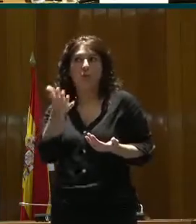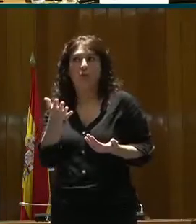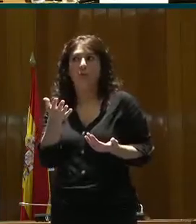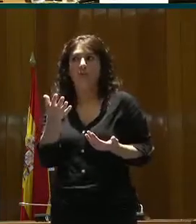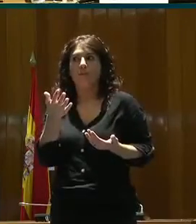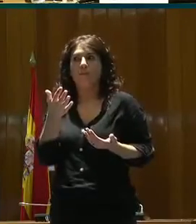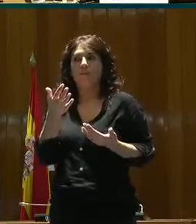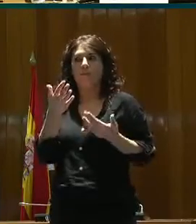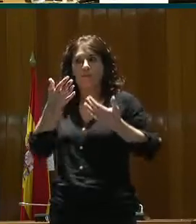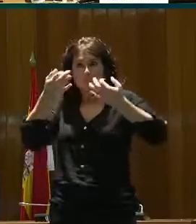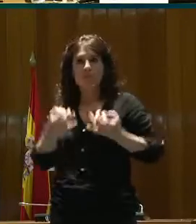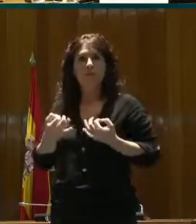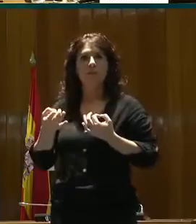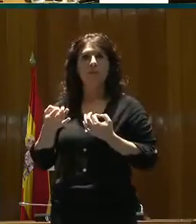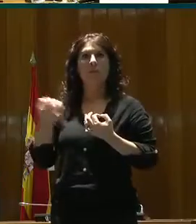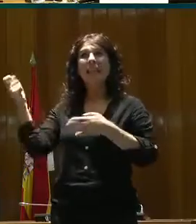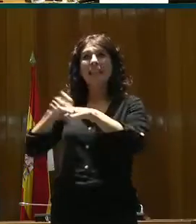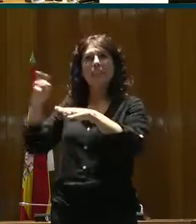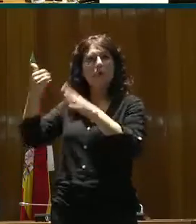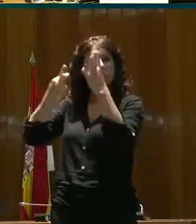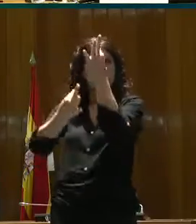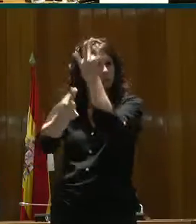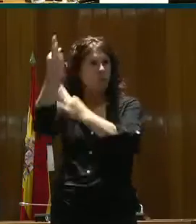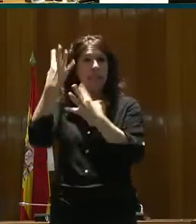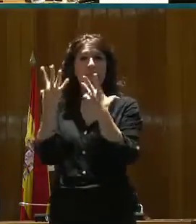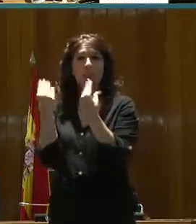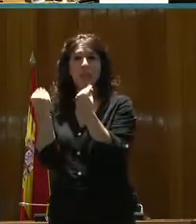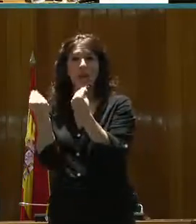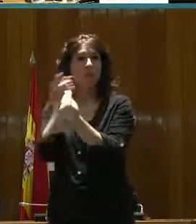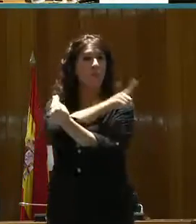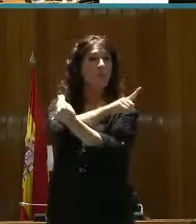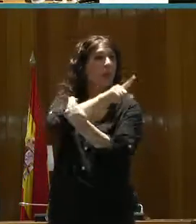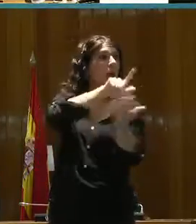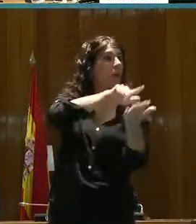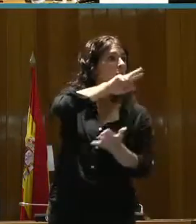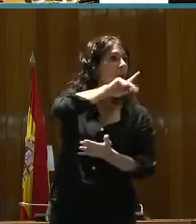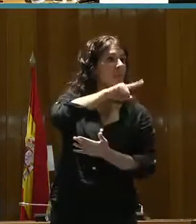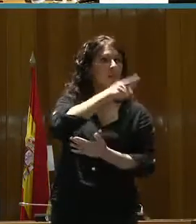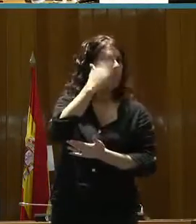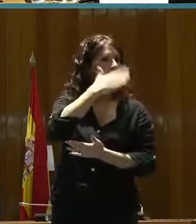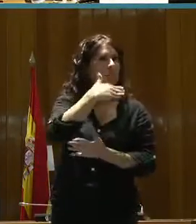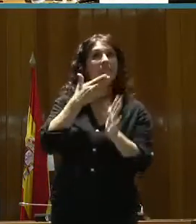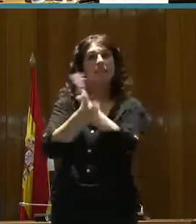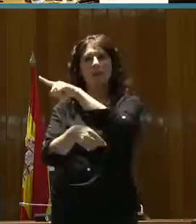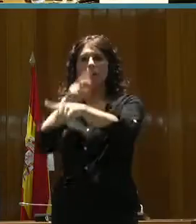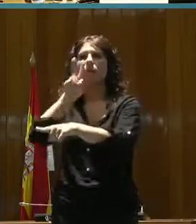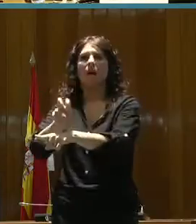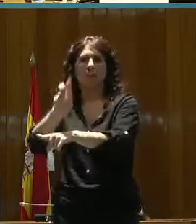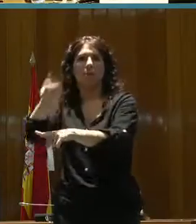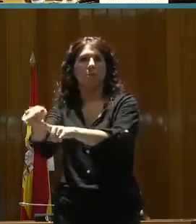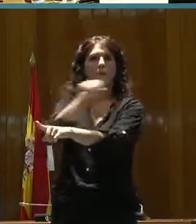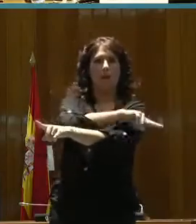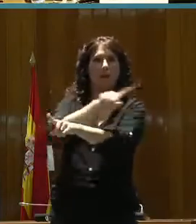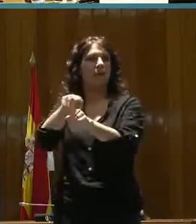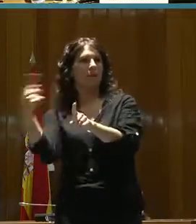un instrumento de esta exhaustividad para las lenguas orales tampoco. Con lo cual creemos que